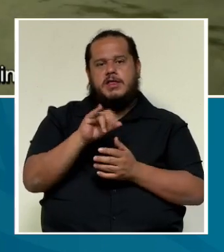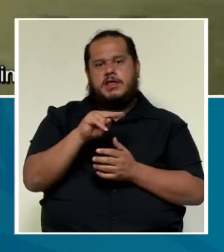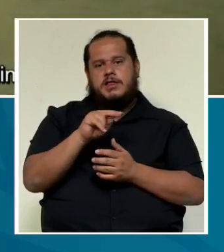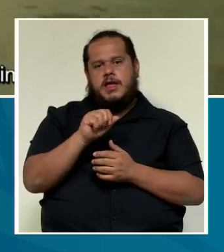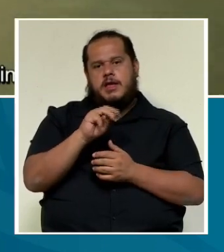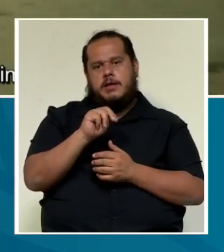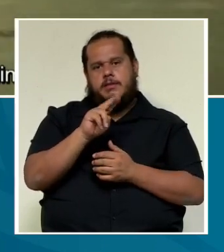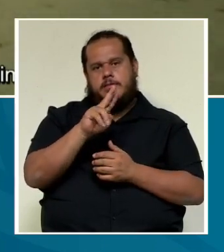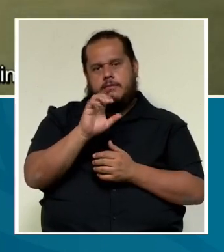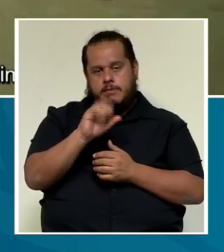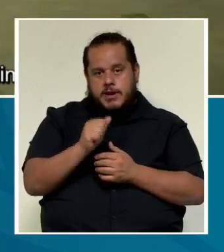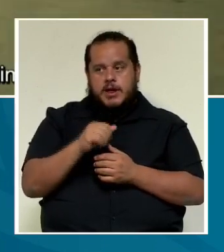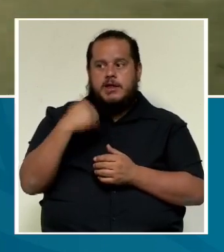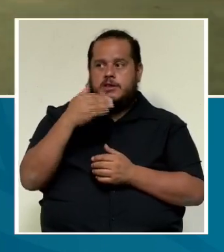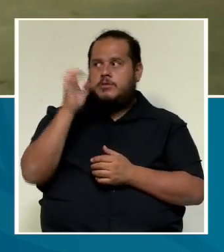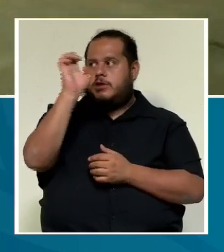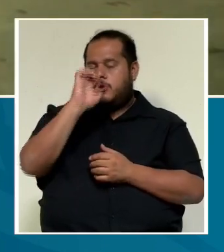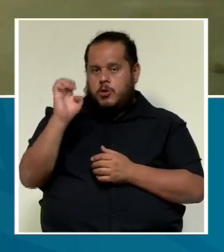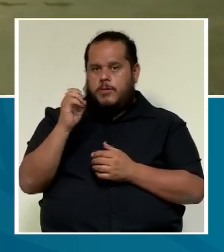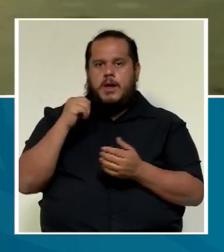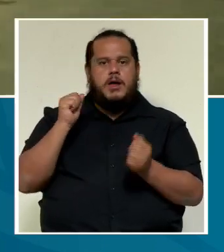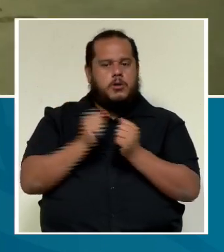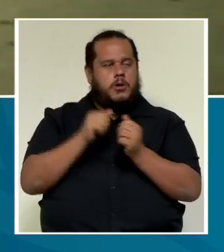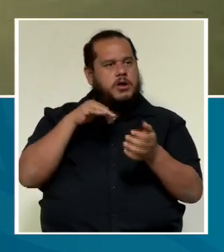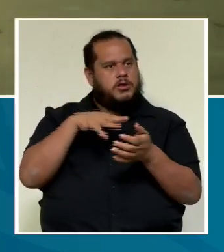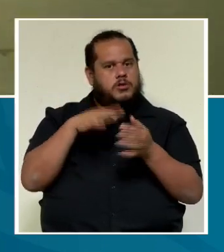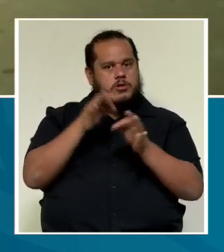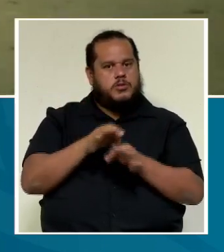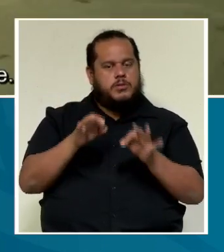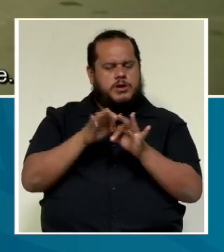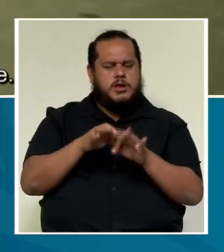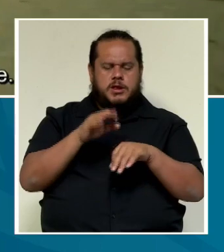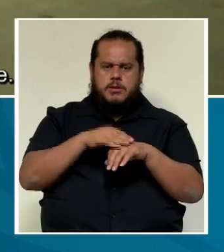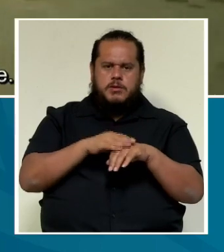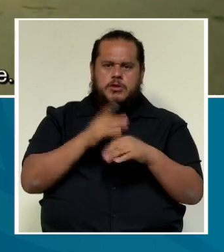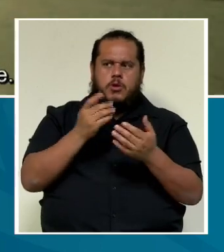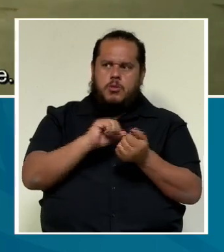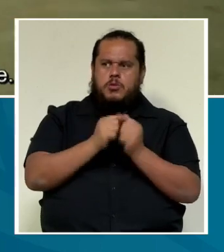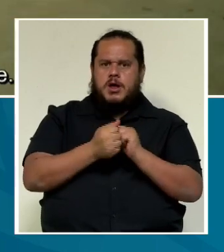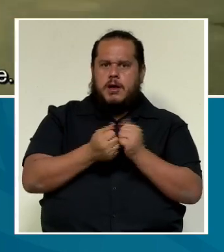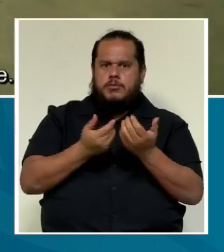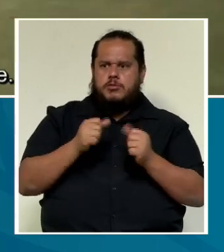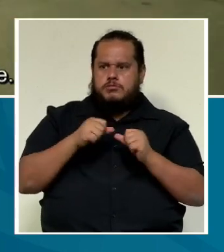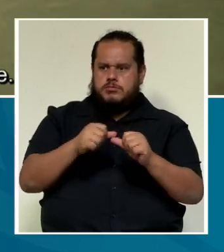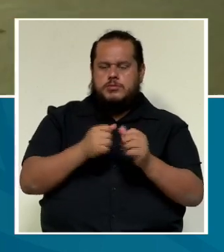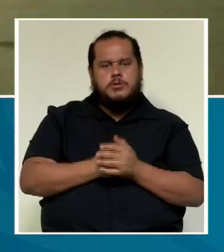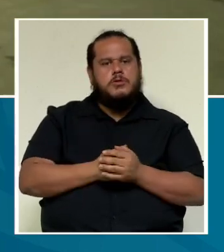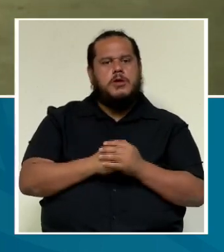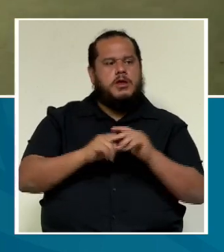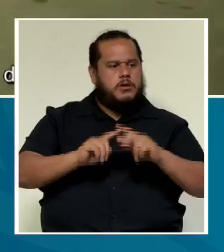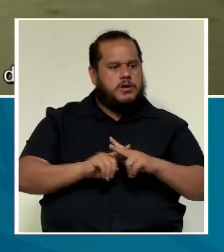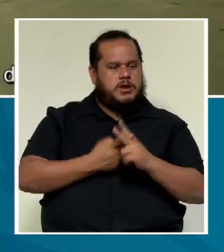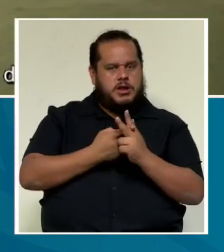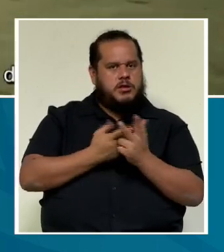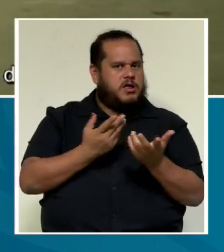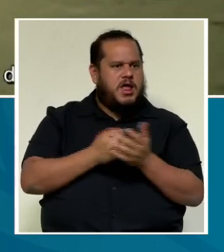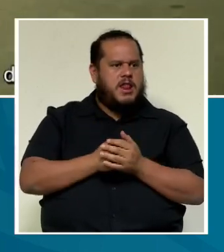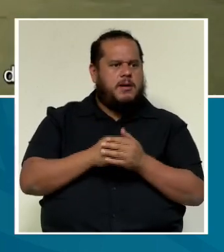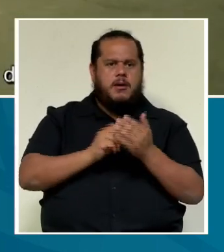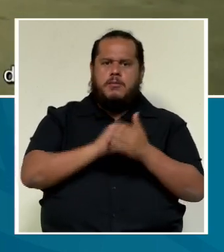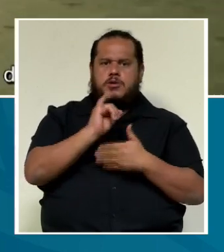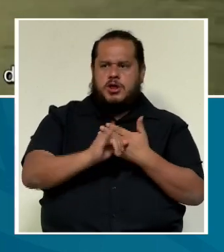desarrolla en Europa con gran fuerza, con estudios muy importantes que han permitido una evolución constante. En un inicio eran proyectos que